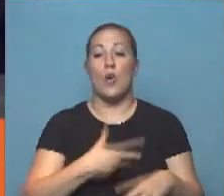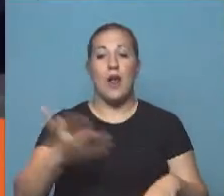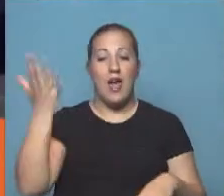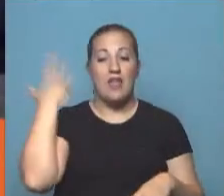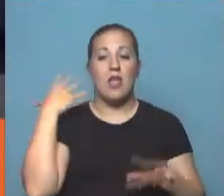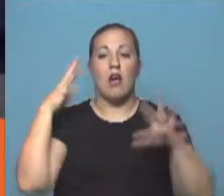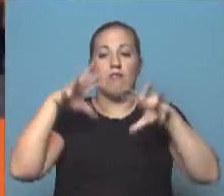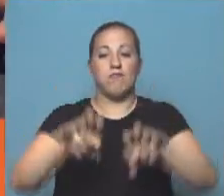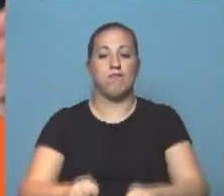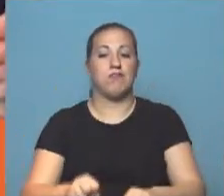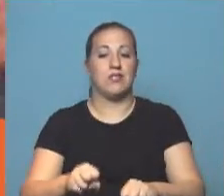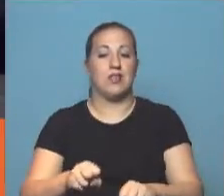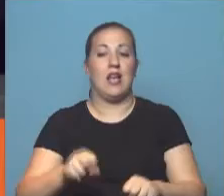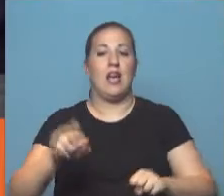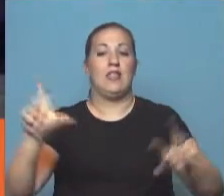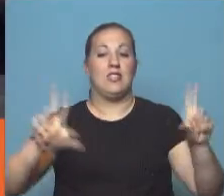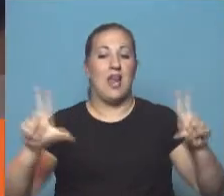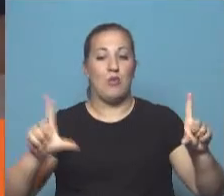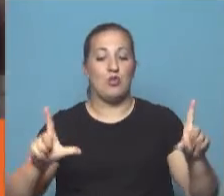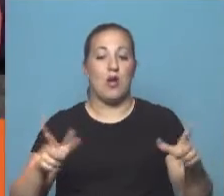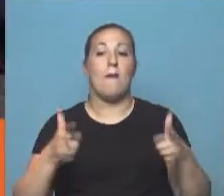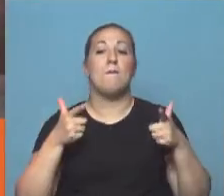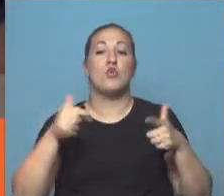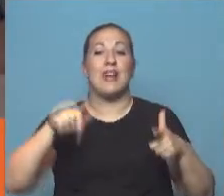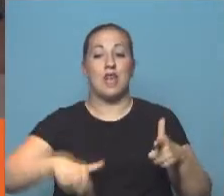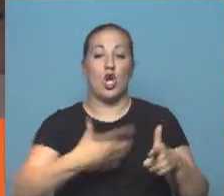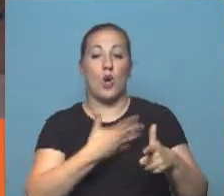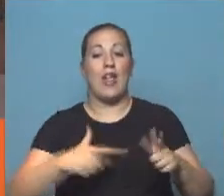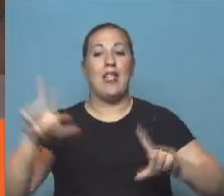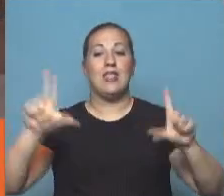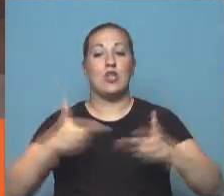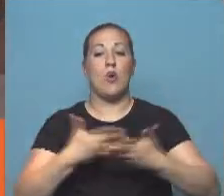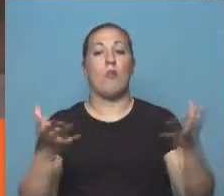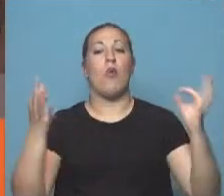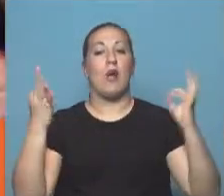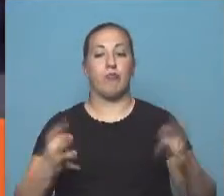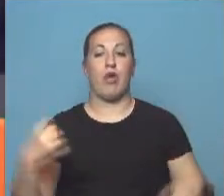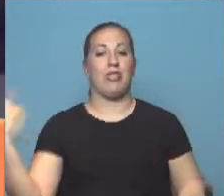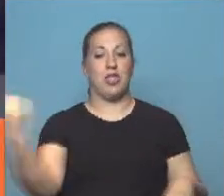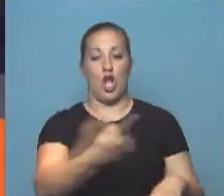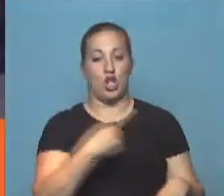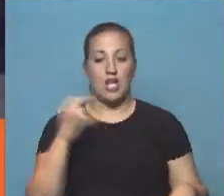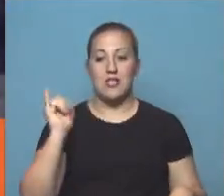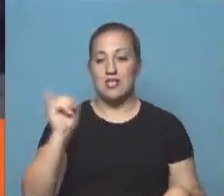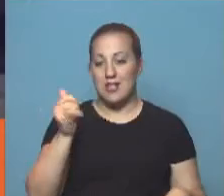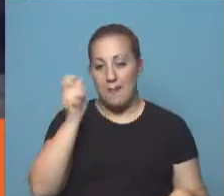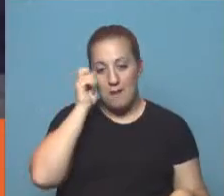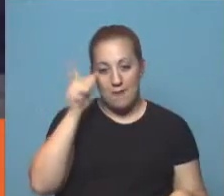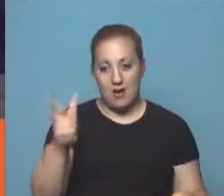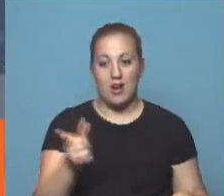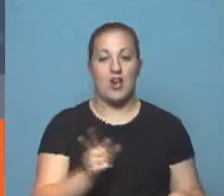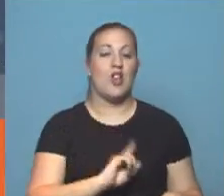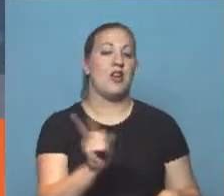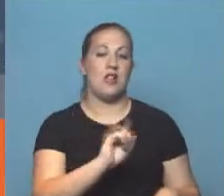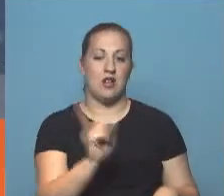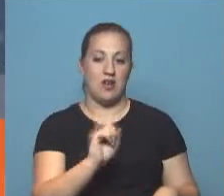tomaron posesión partidariamente de los medios públicos. Por suerte en este gobierno la televisión pública volvió a ser de todo. Sí, me imagino. No, aparte usted tiene a Clarín que lo ¿cómo me defiende.